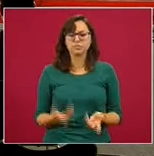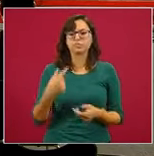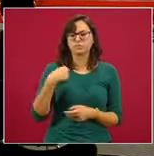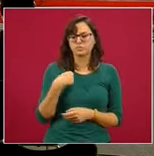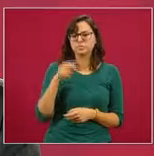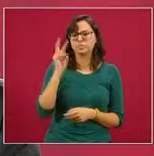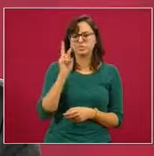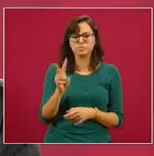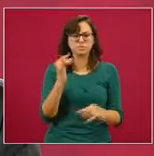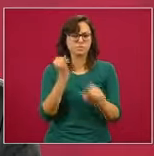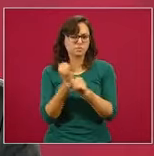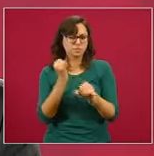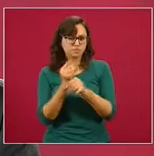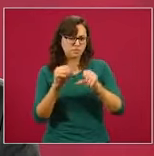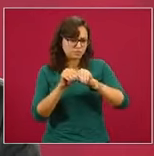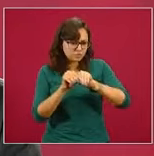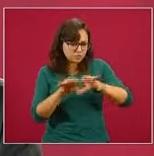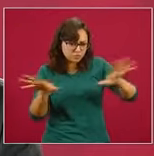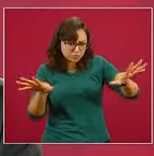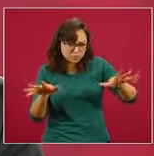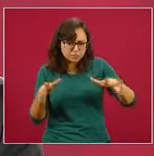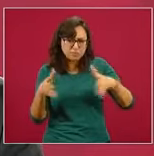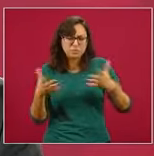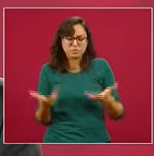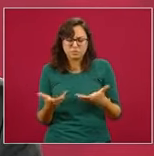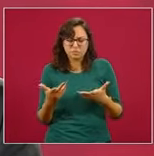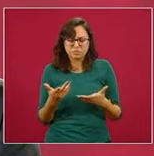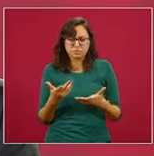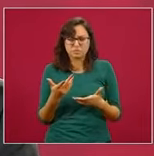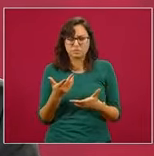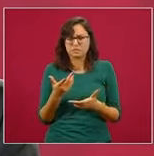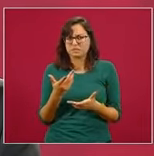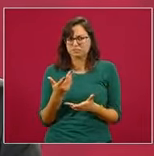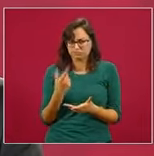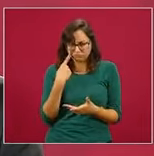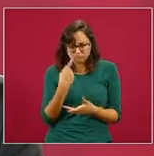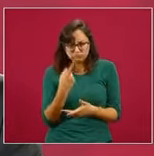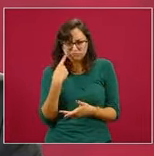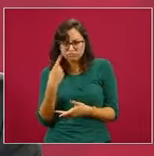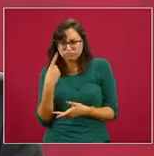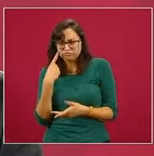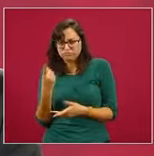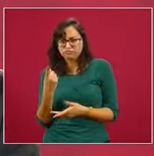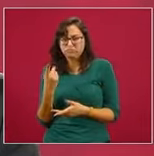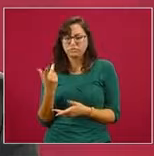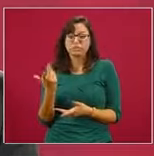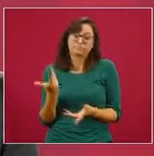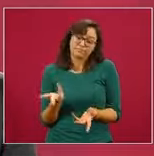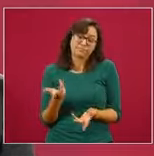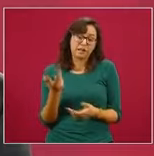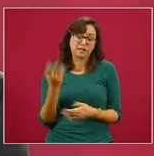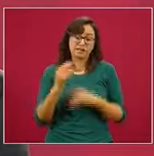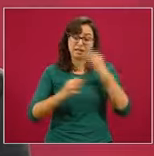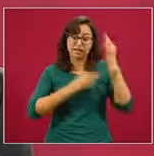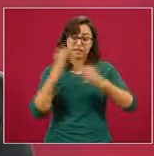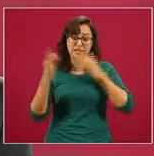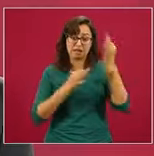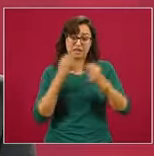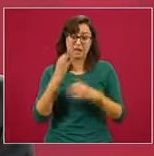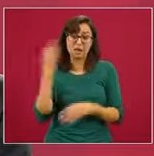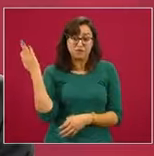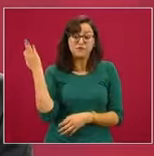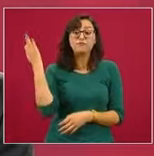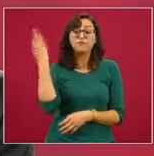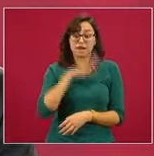reacciones en redes sociales un tanto inquietantes en la medida en que estaban, como suele ser, con la infodemia, no amparados en